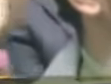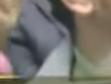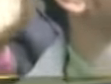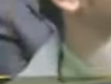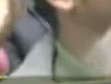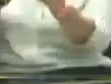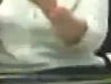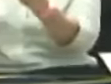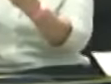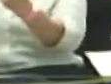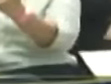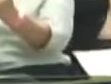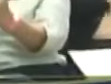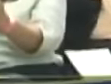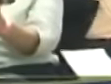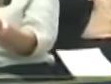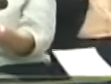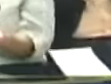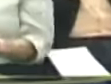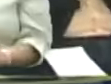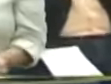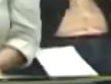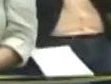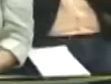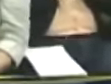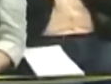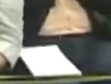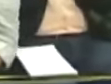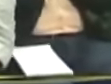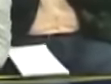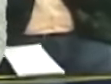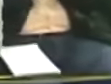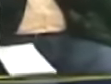de muchos aspectos de la vida social de nuestro pueblo.